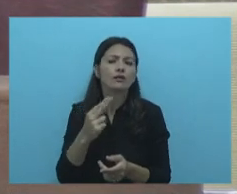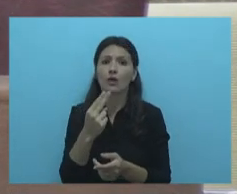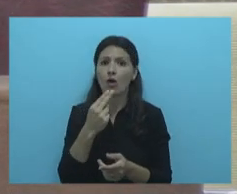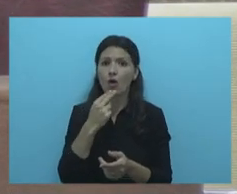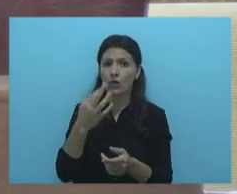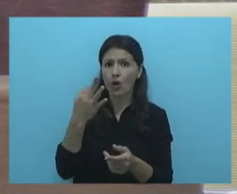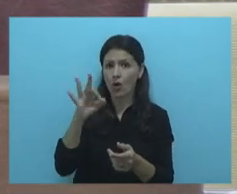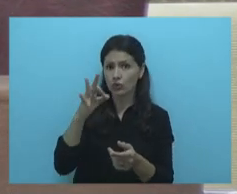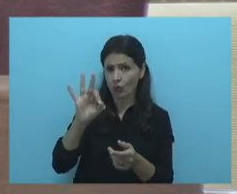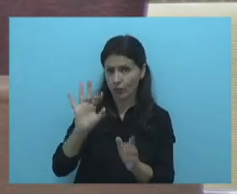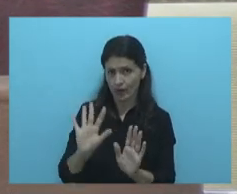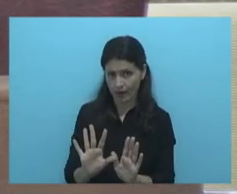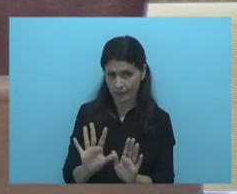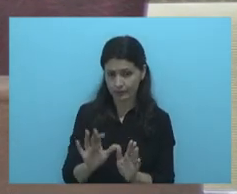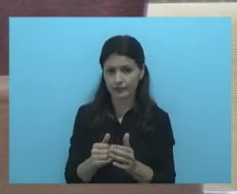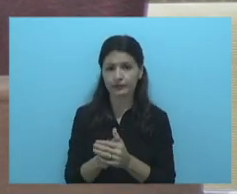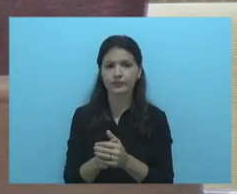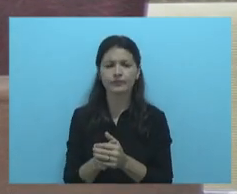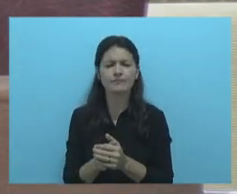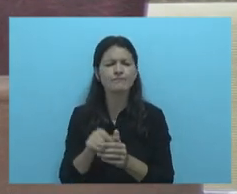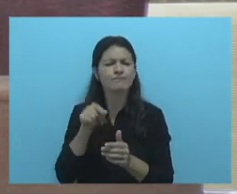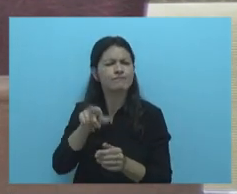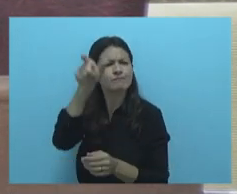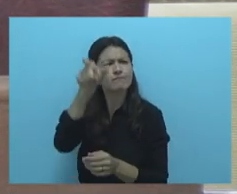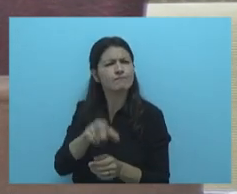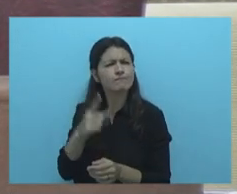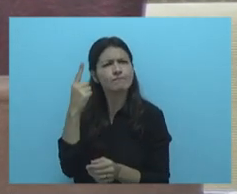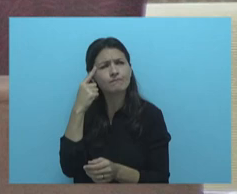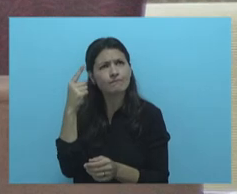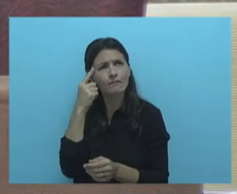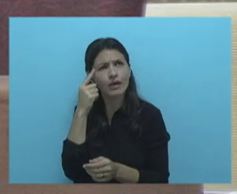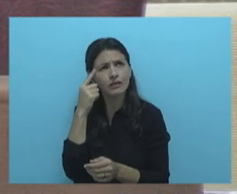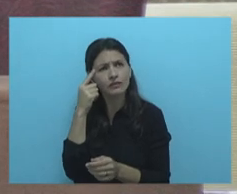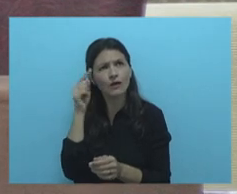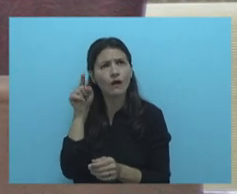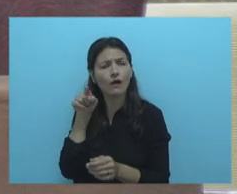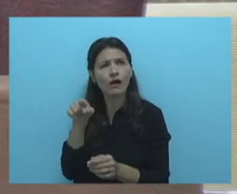intelectual del texto y del día en que se presentó el trapo